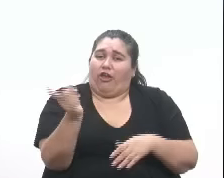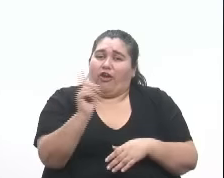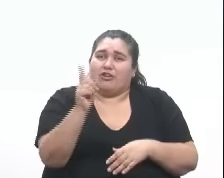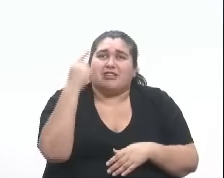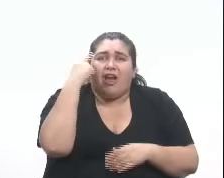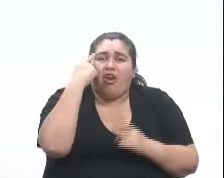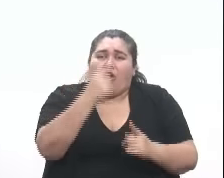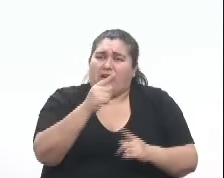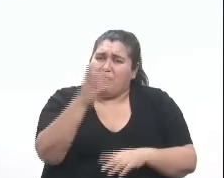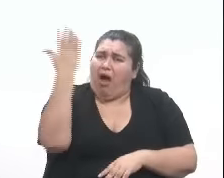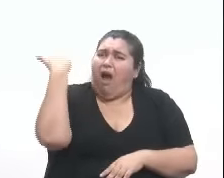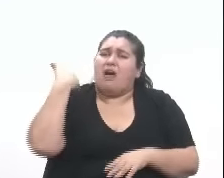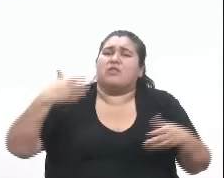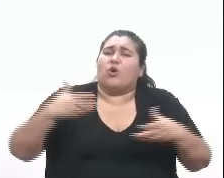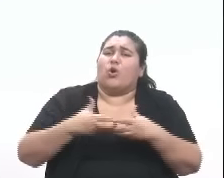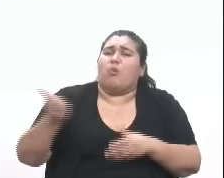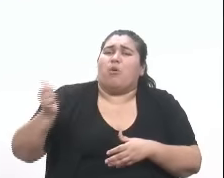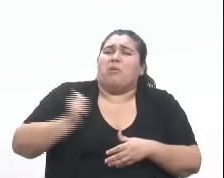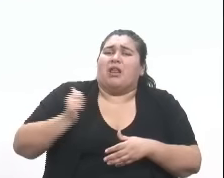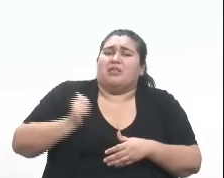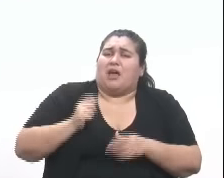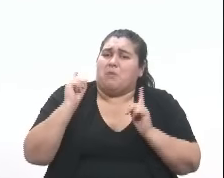Como las juntas militares. No quieren el Parlamento.